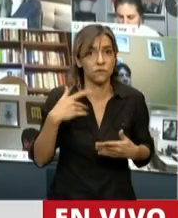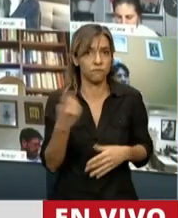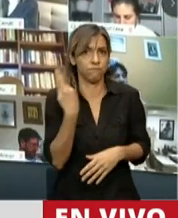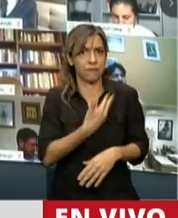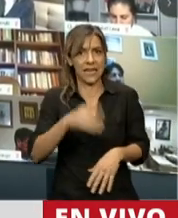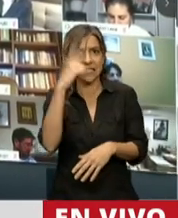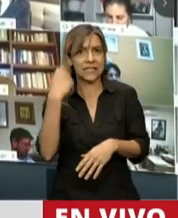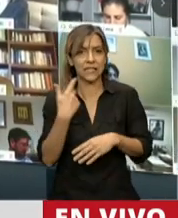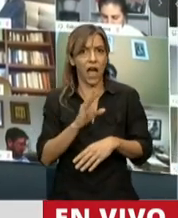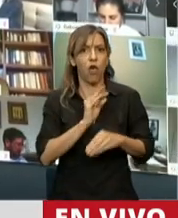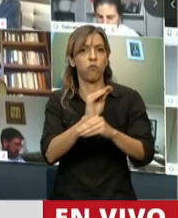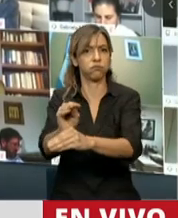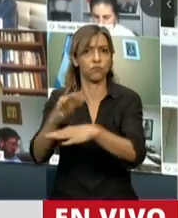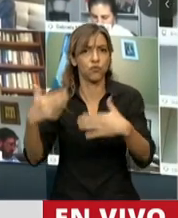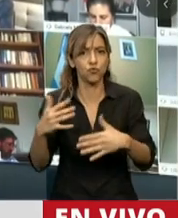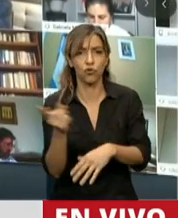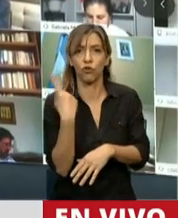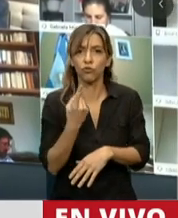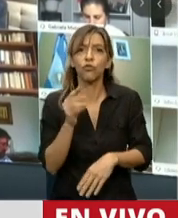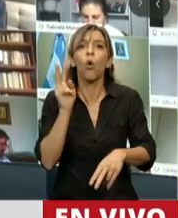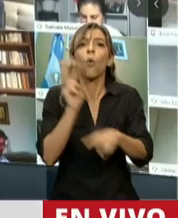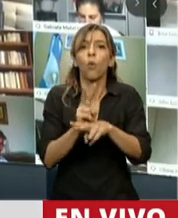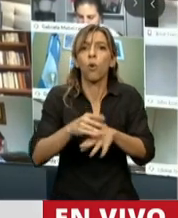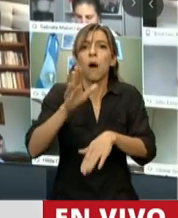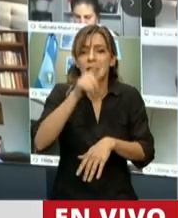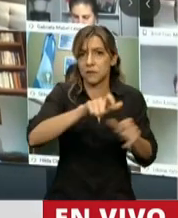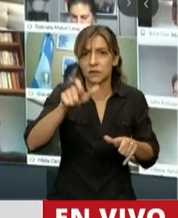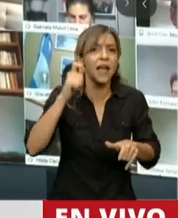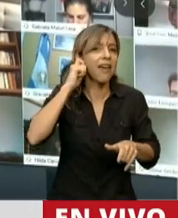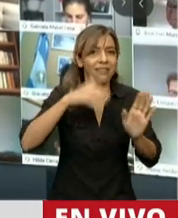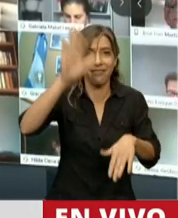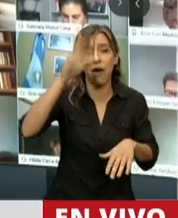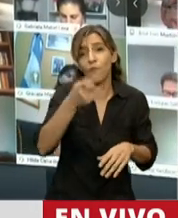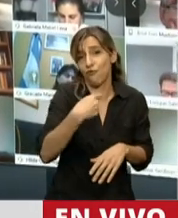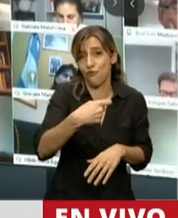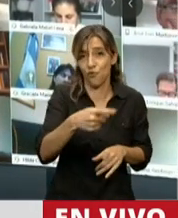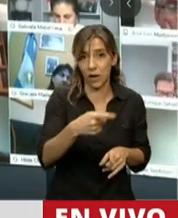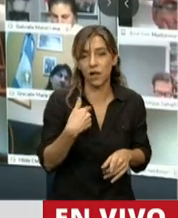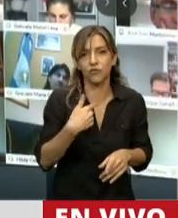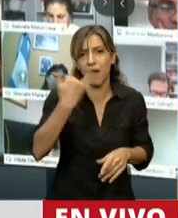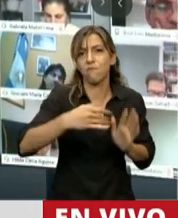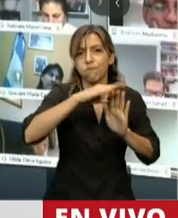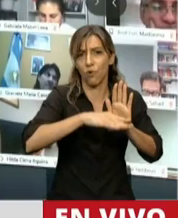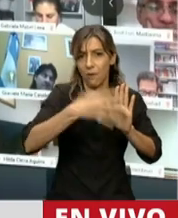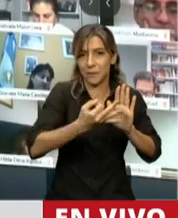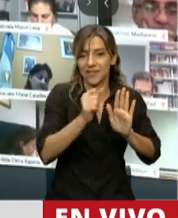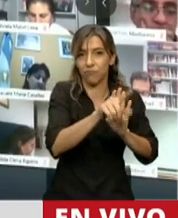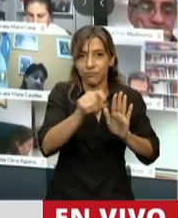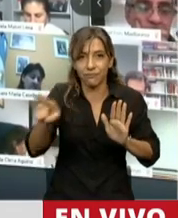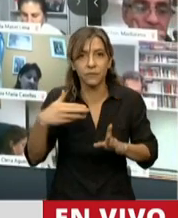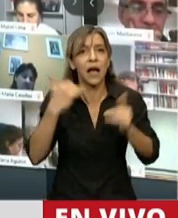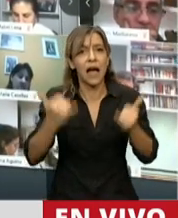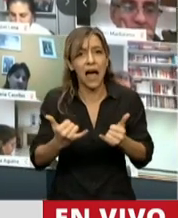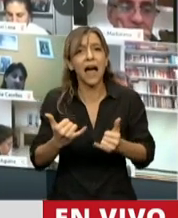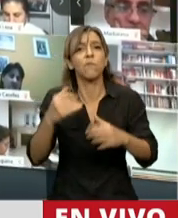Nosotros tenemos un sistema de cobertura para los adultos mayores de casi el 100% gracias a las políticas de inclusión jubilatoria. Tenemos cobertura a la niñez